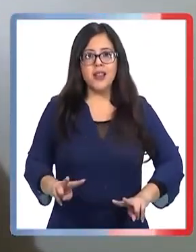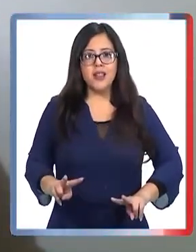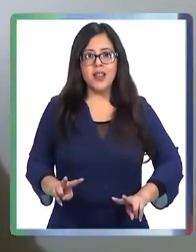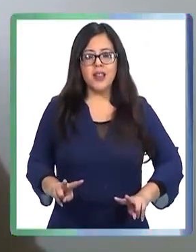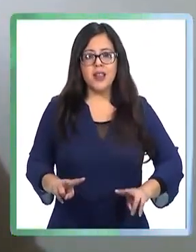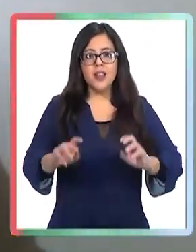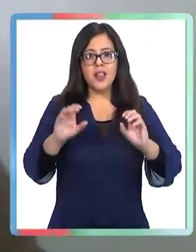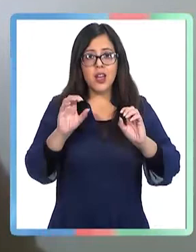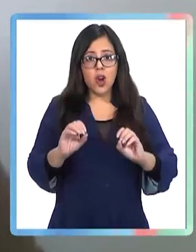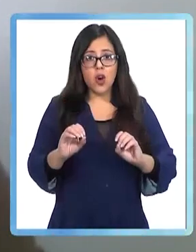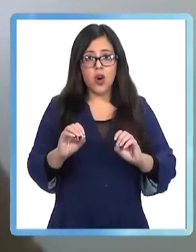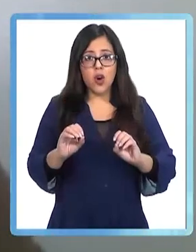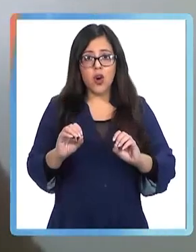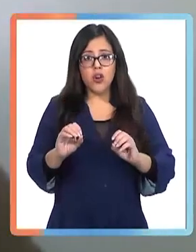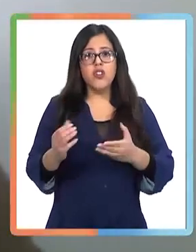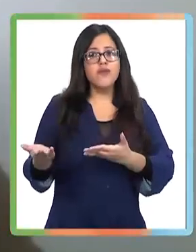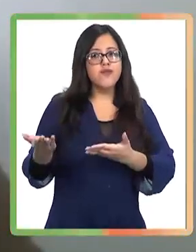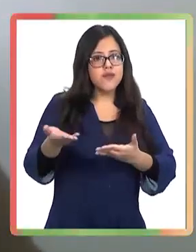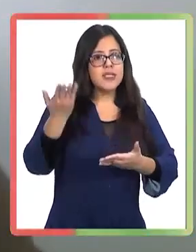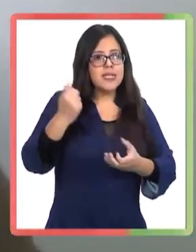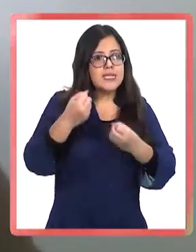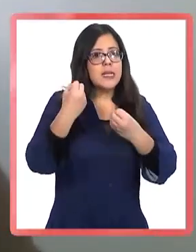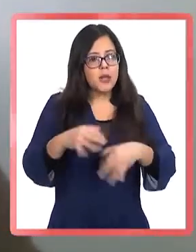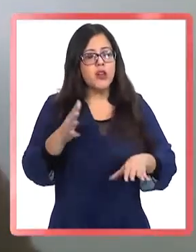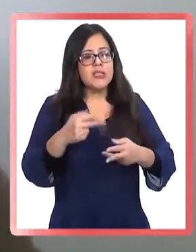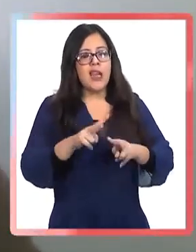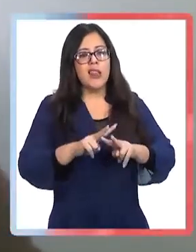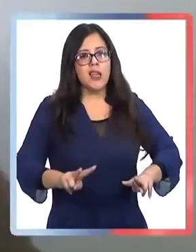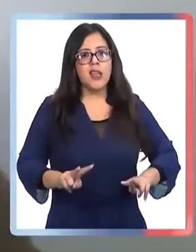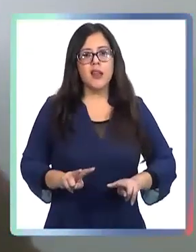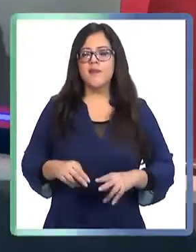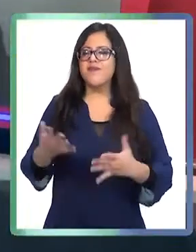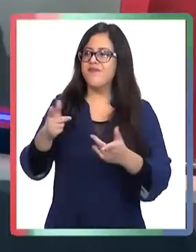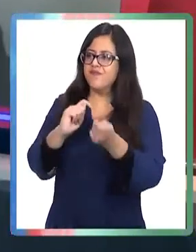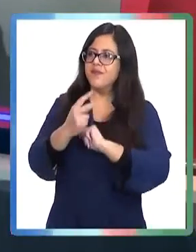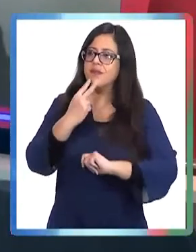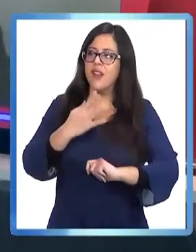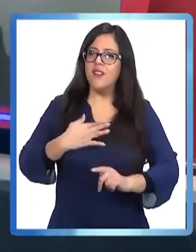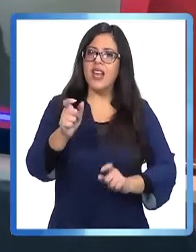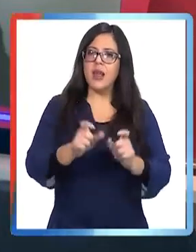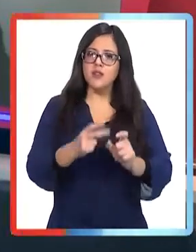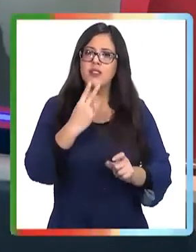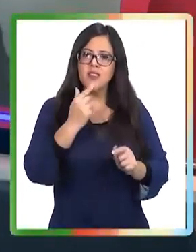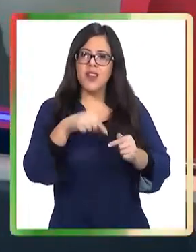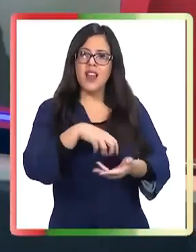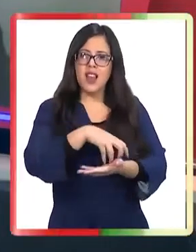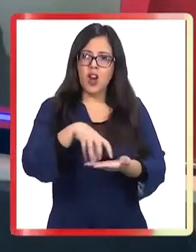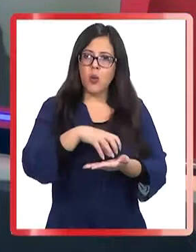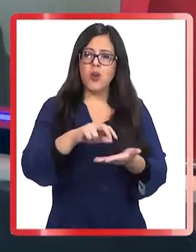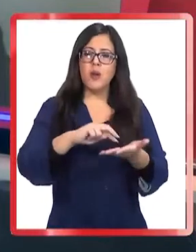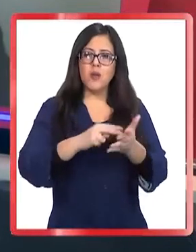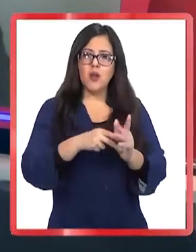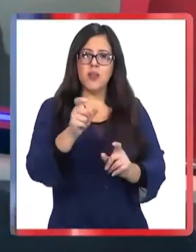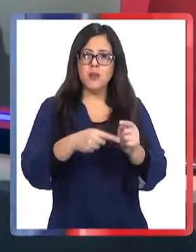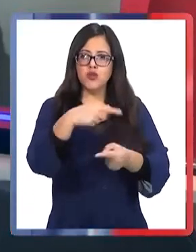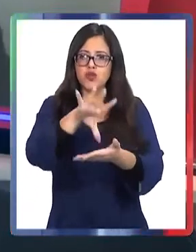que nos dé tranquilidad o nos devuelva la tranquilidad que ya se ha perdido en Tarapacá. cómo le ha cambiado la vida a los habitantes de Colchane esta crisis desbordada de